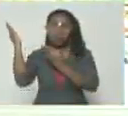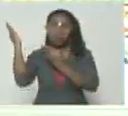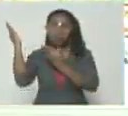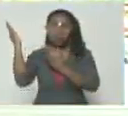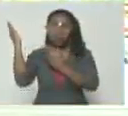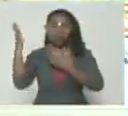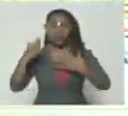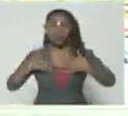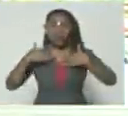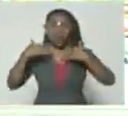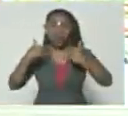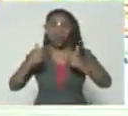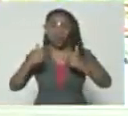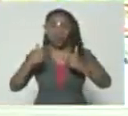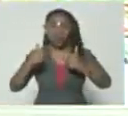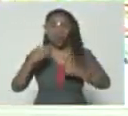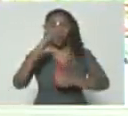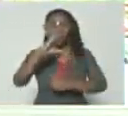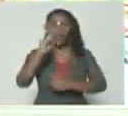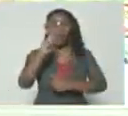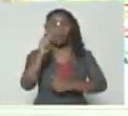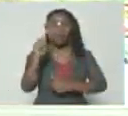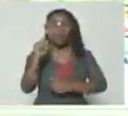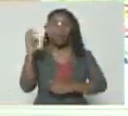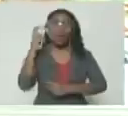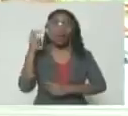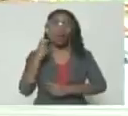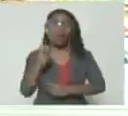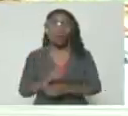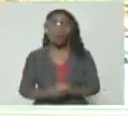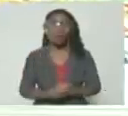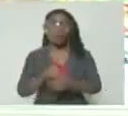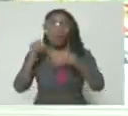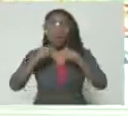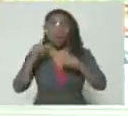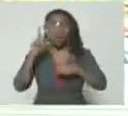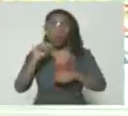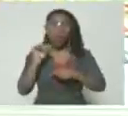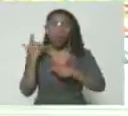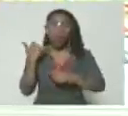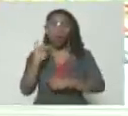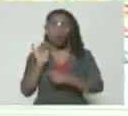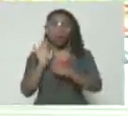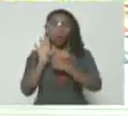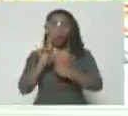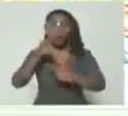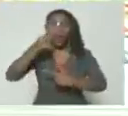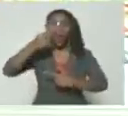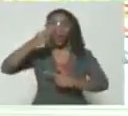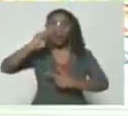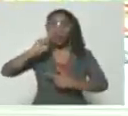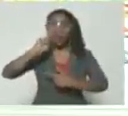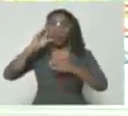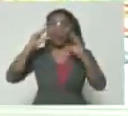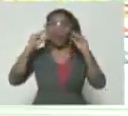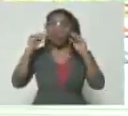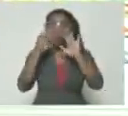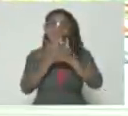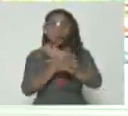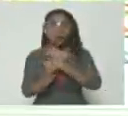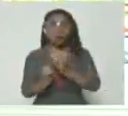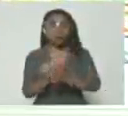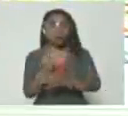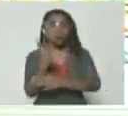sano, Cata Cacao. Y por aquí también tenemos presentación del café que nos hablaban, Flor